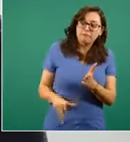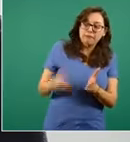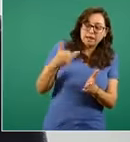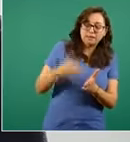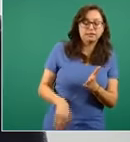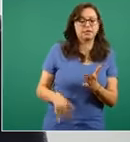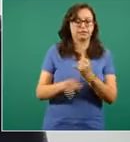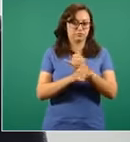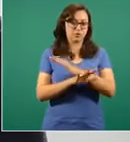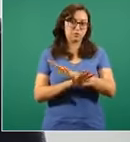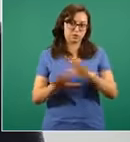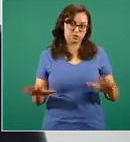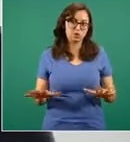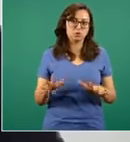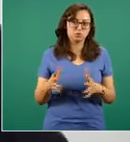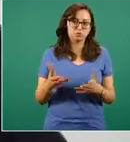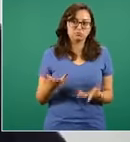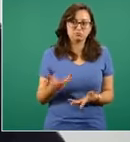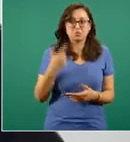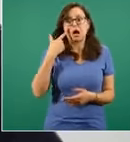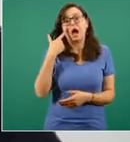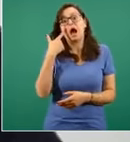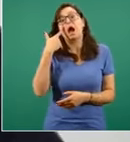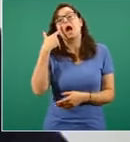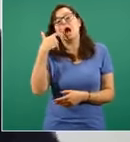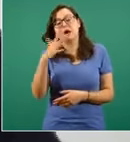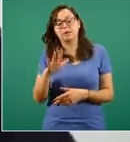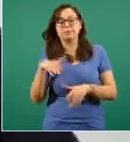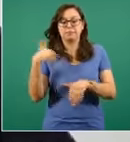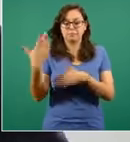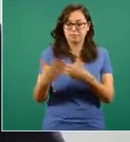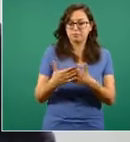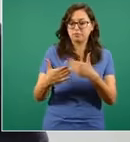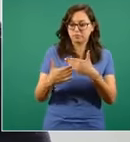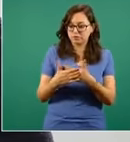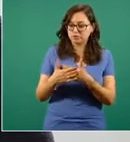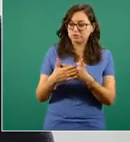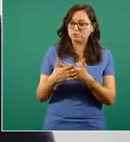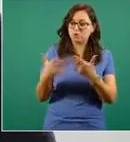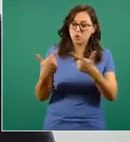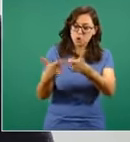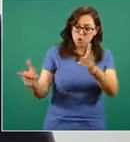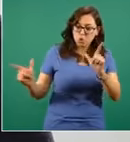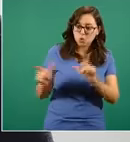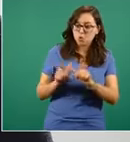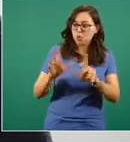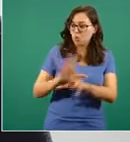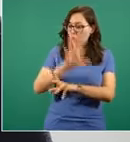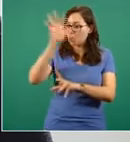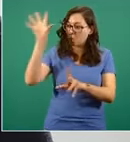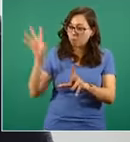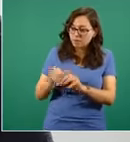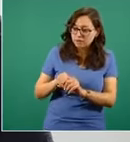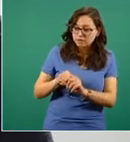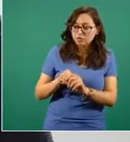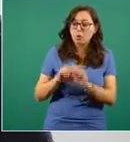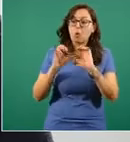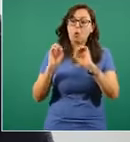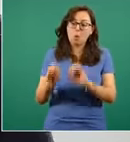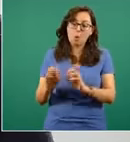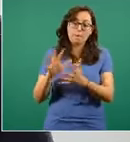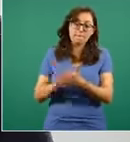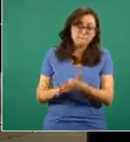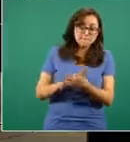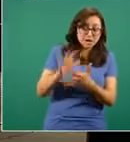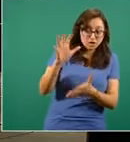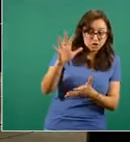si estos efectos o estas mejoras se ven en grupos completos o en al menos lo suficientes que